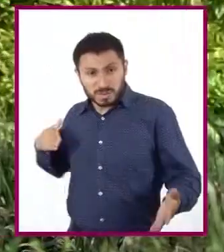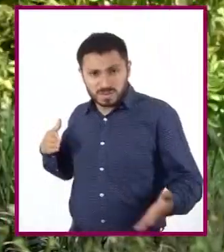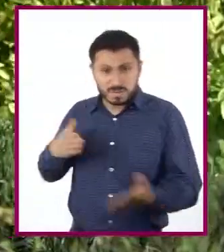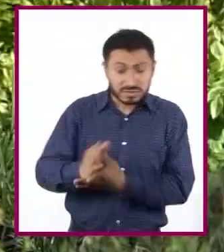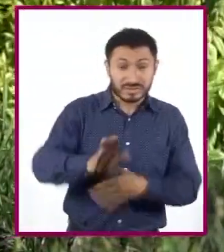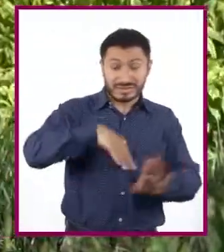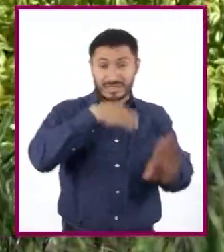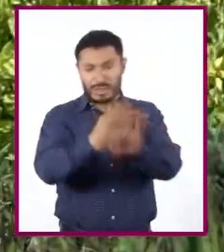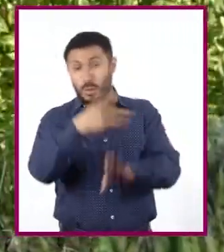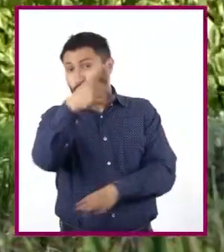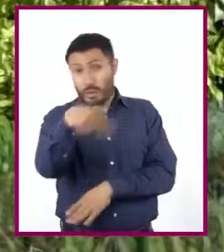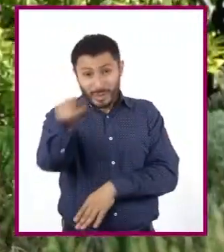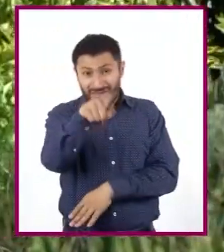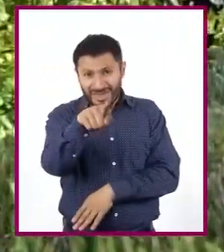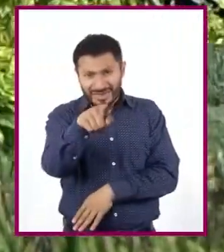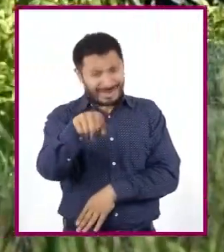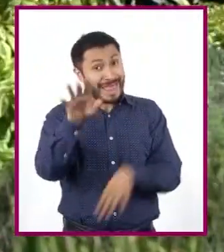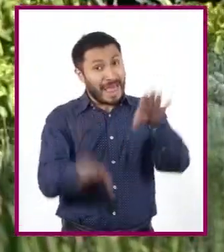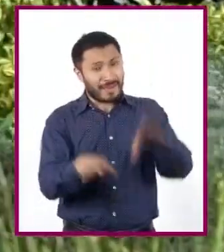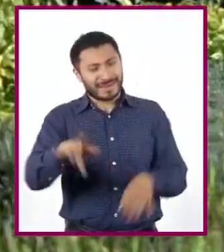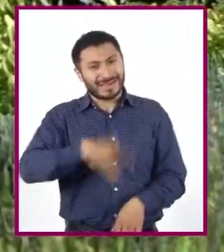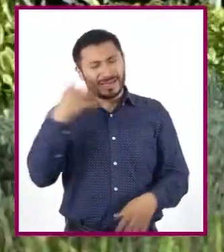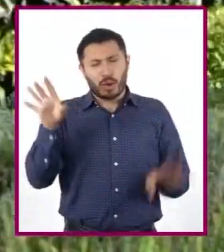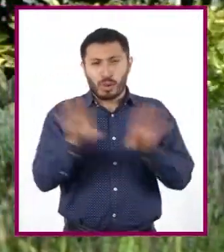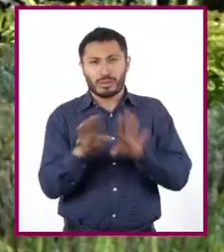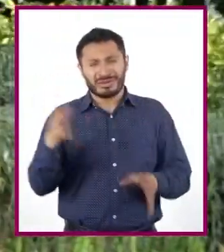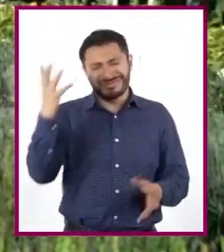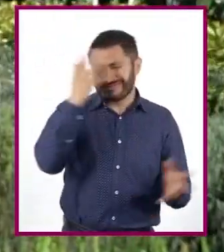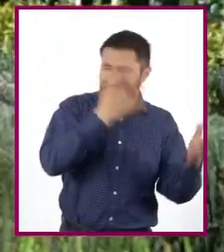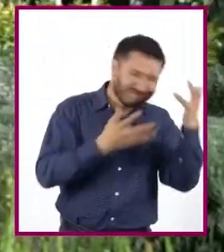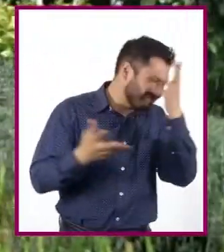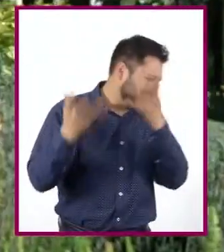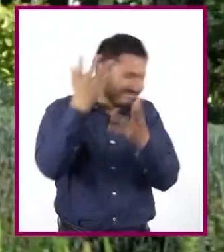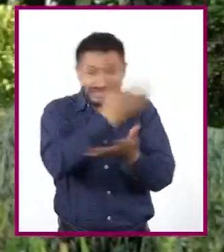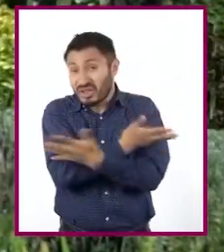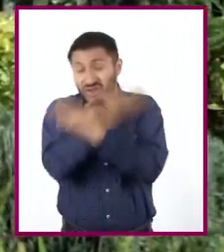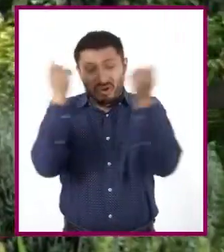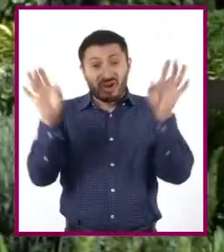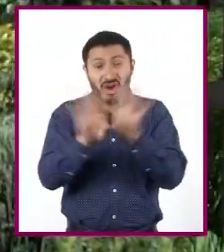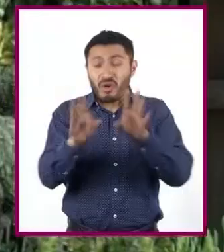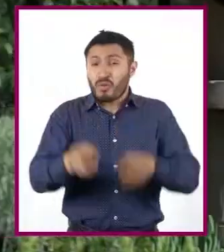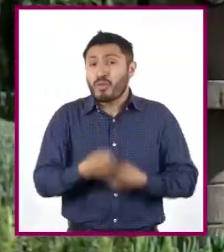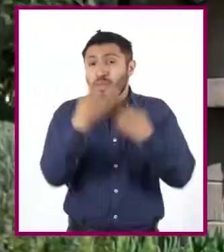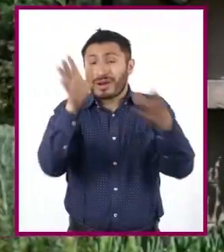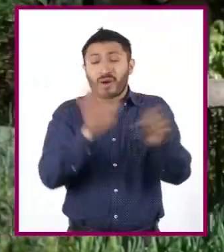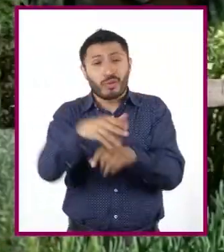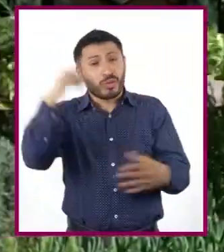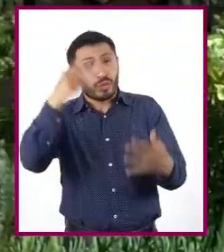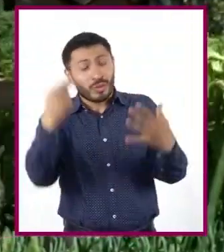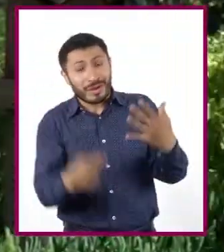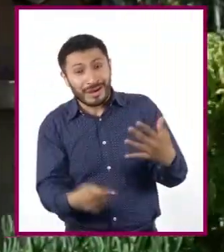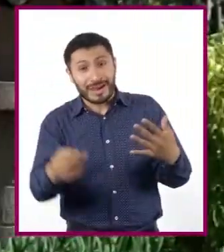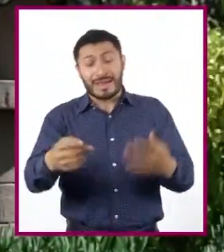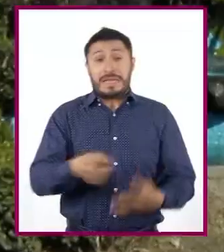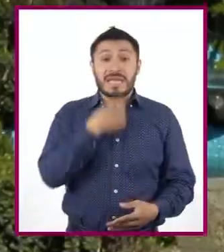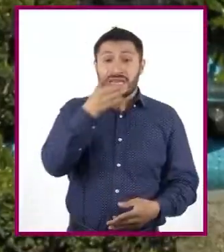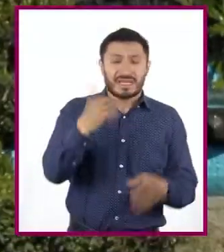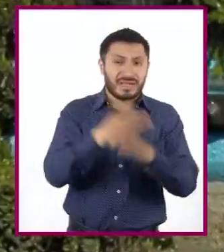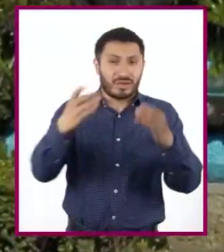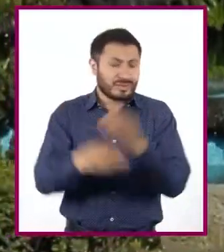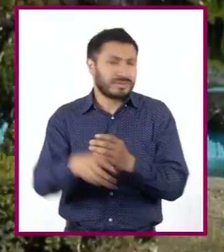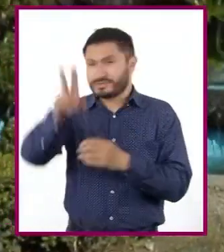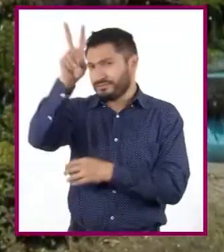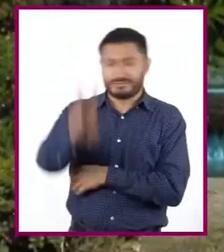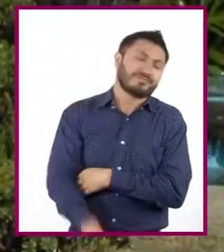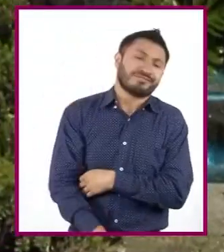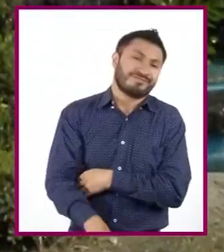recuerdo más. ¿O sí? Estaba triste porque Vladimir me avisaba que se iba porque no quería abaratar todo.